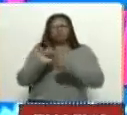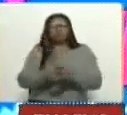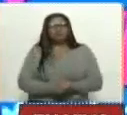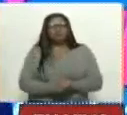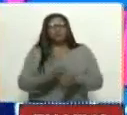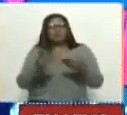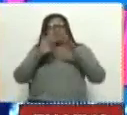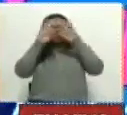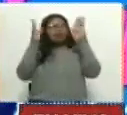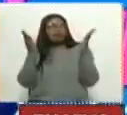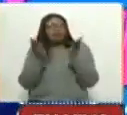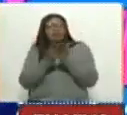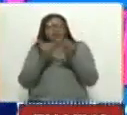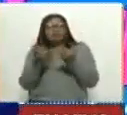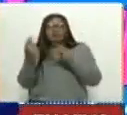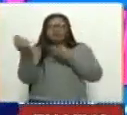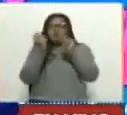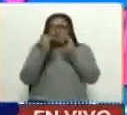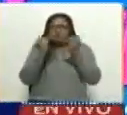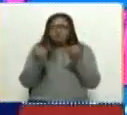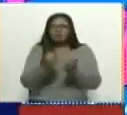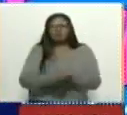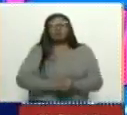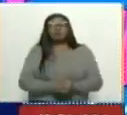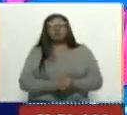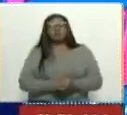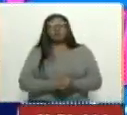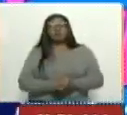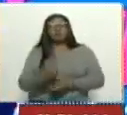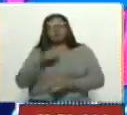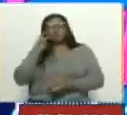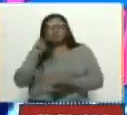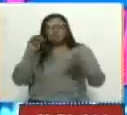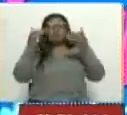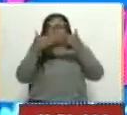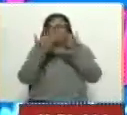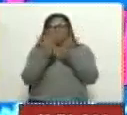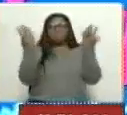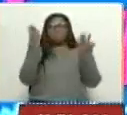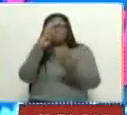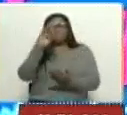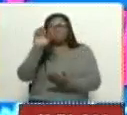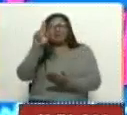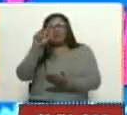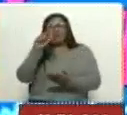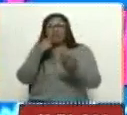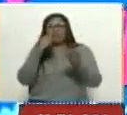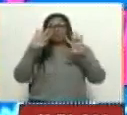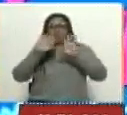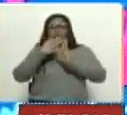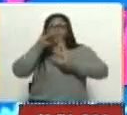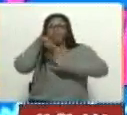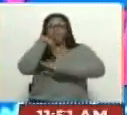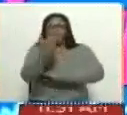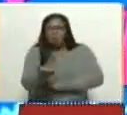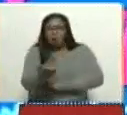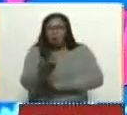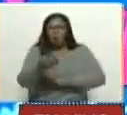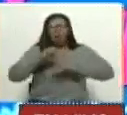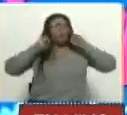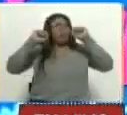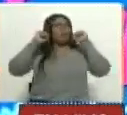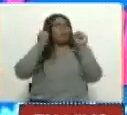en el mundo se discutía el fin de la historia Cuando tumbaban el muro de Berlín y todo el mundo decía Amén solo el proyecto neoliberal